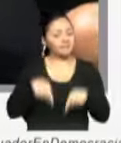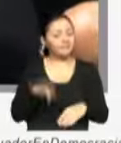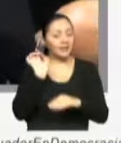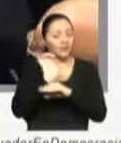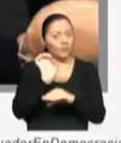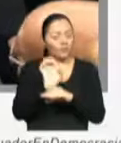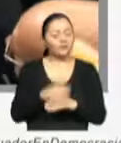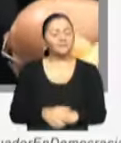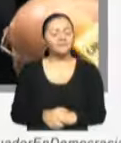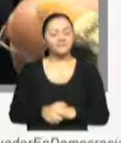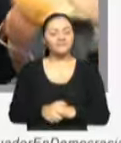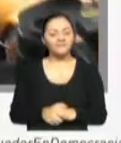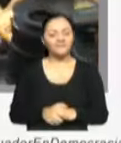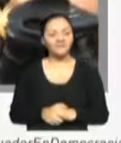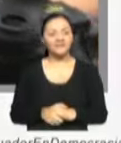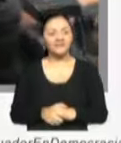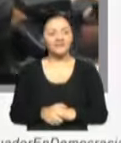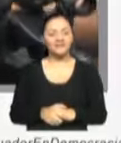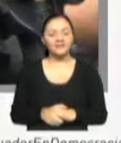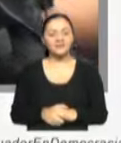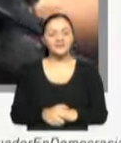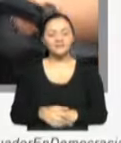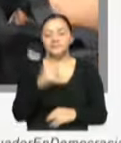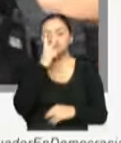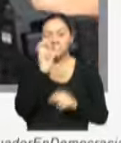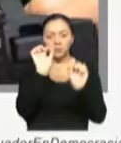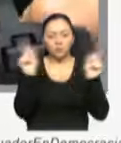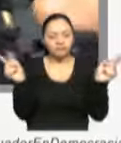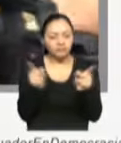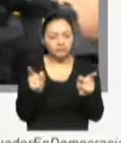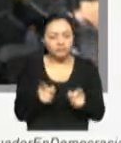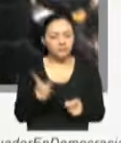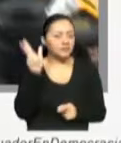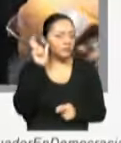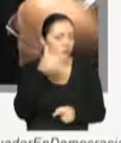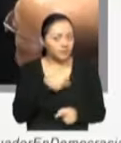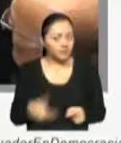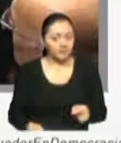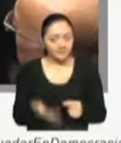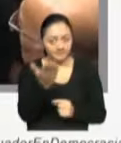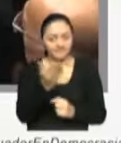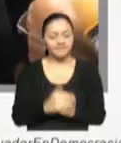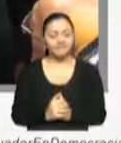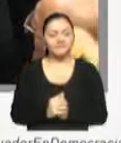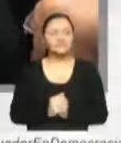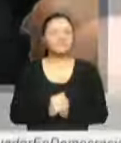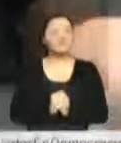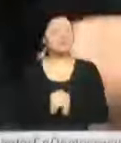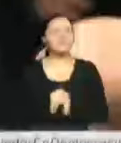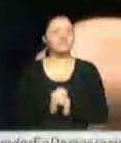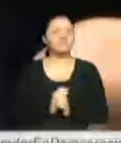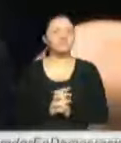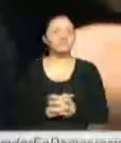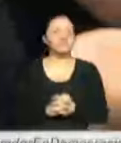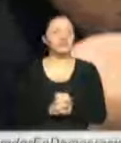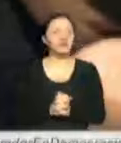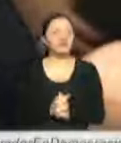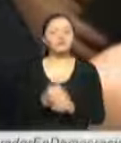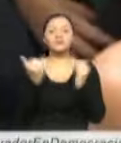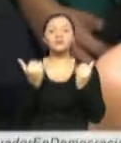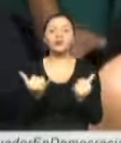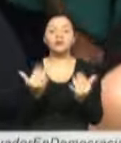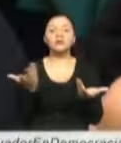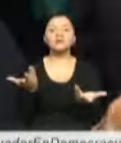está viviendo el Ecuador. Veamos lo que está y escuchemos lo que está diciendo el presidente de la República. ¿Qué se juega el país, presidente? Bueno,